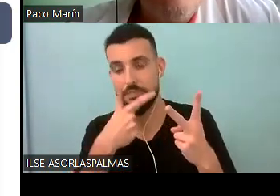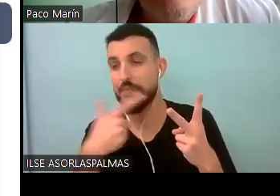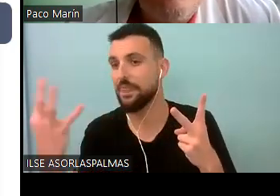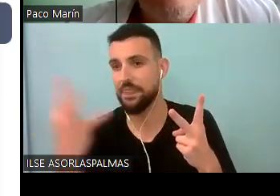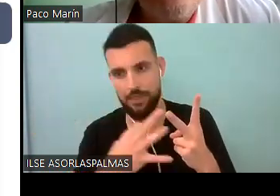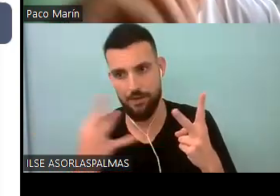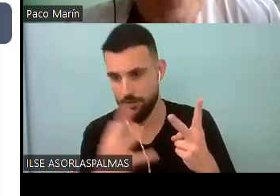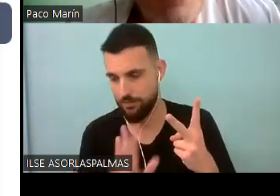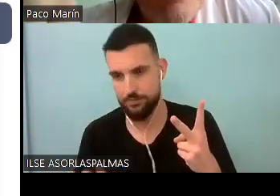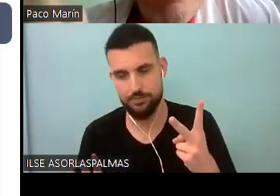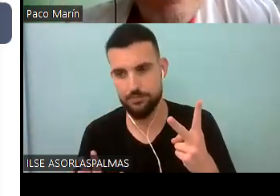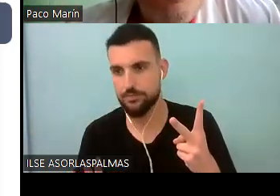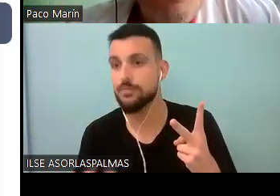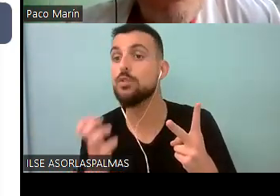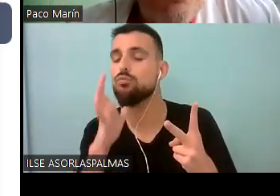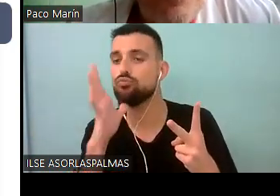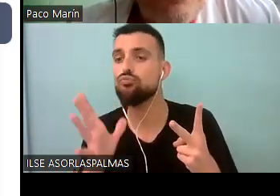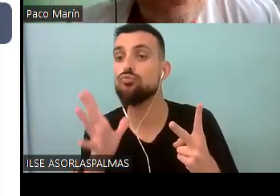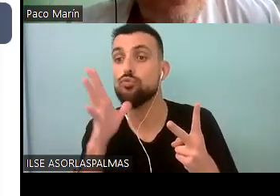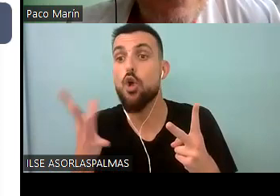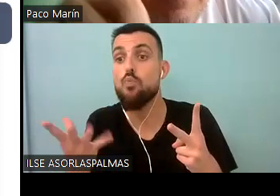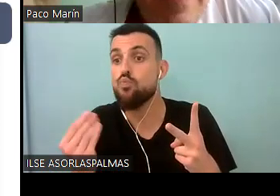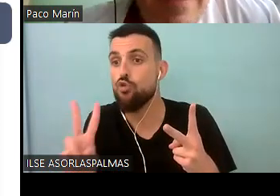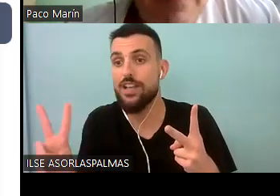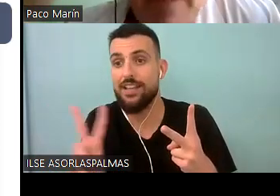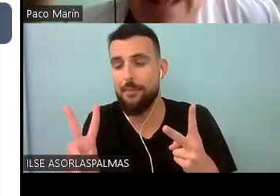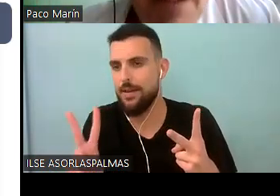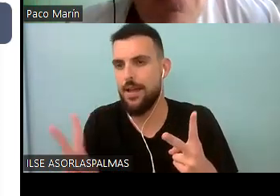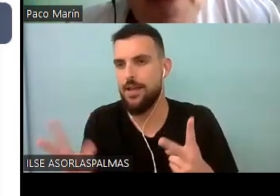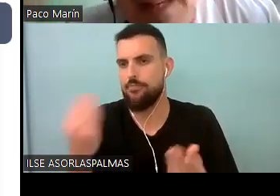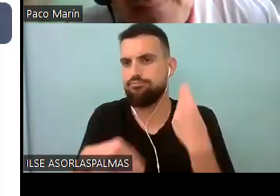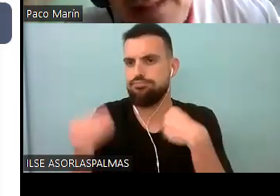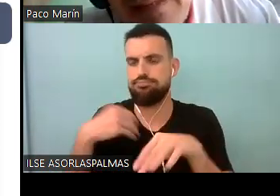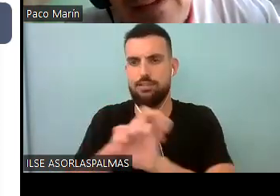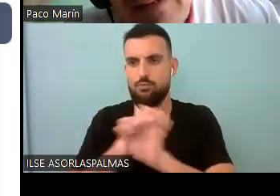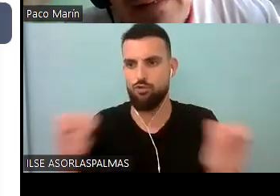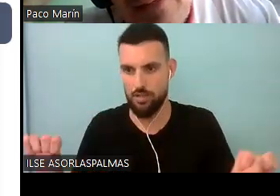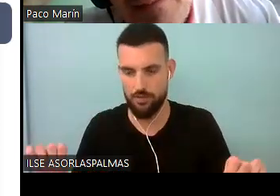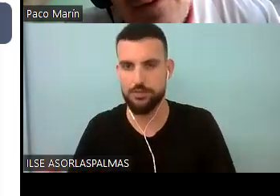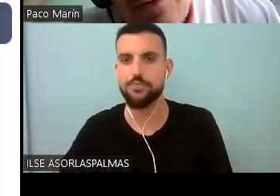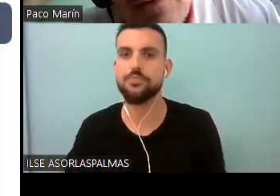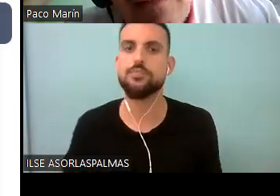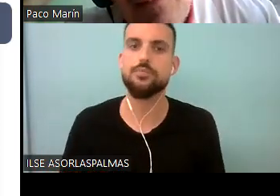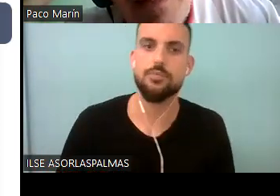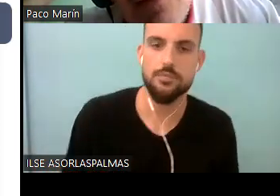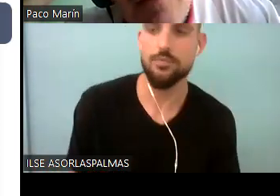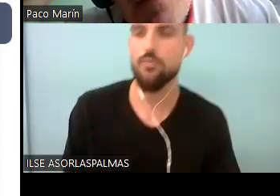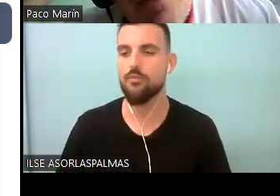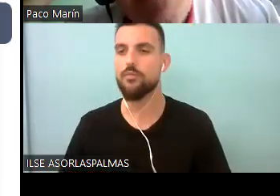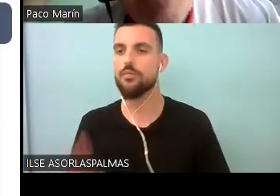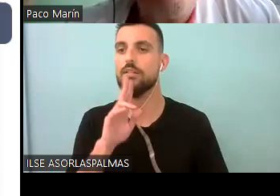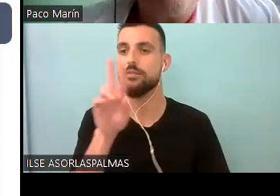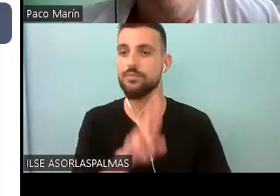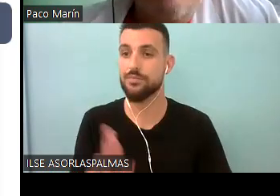compensar todas las vitaminas que necesitamos introducir. Aquí vuelvo a hacer hincapié en el concepto que comentábamos en el